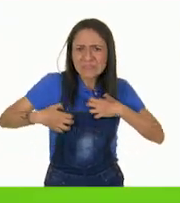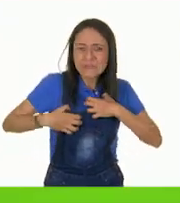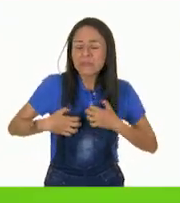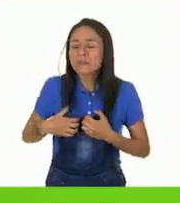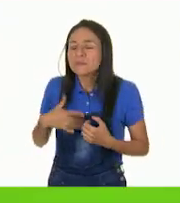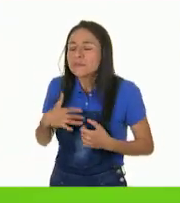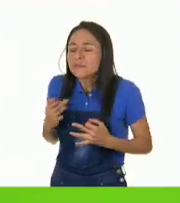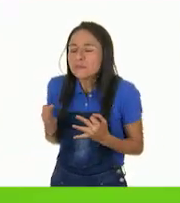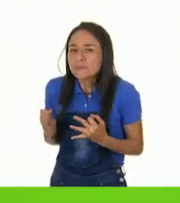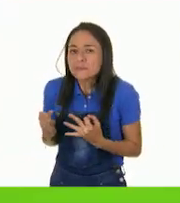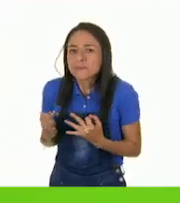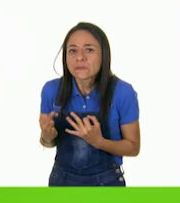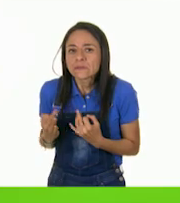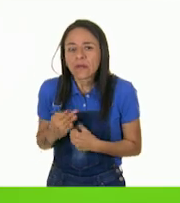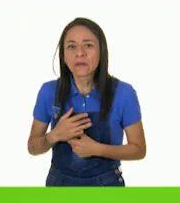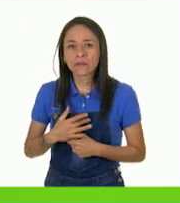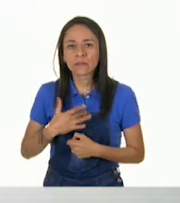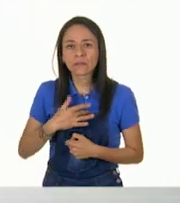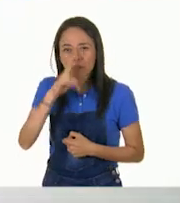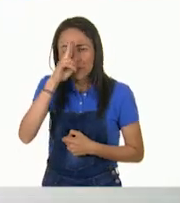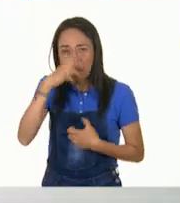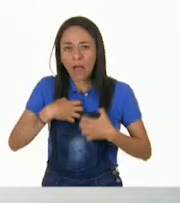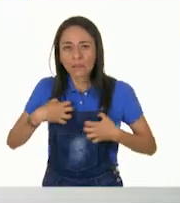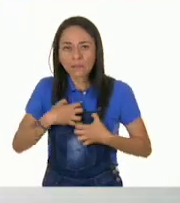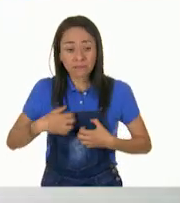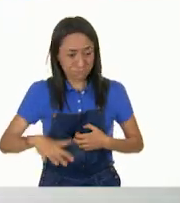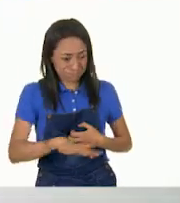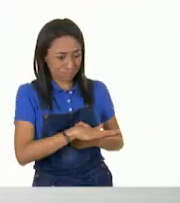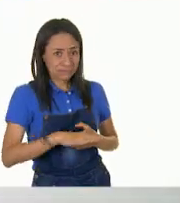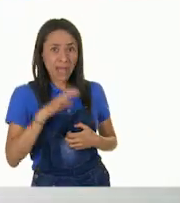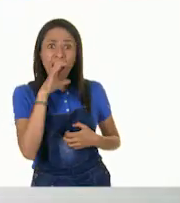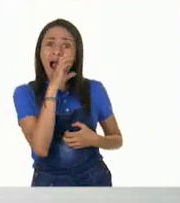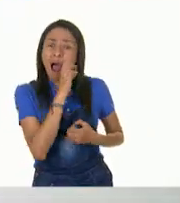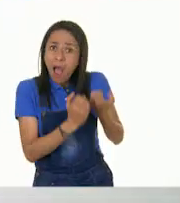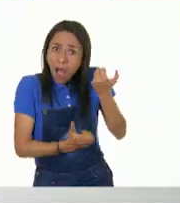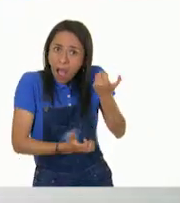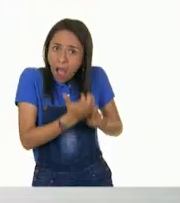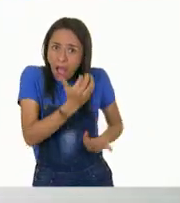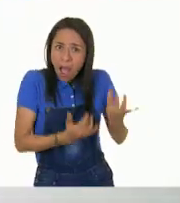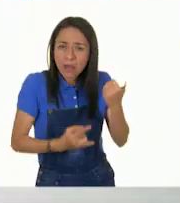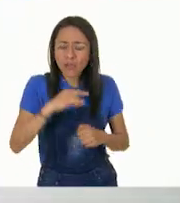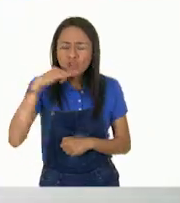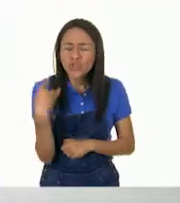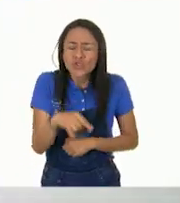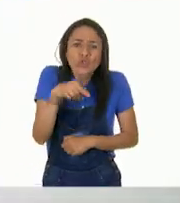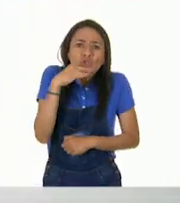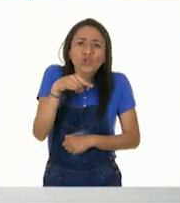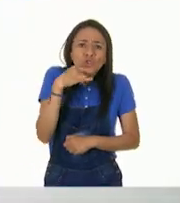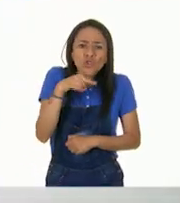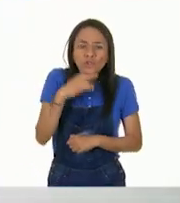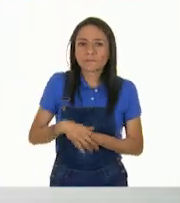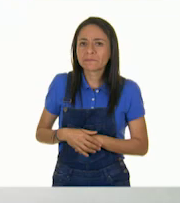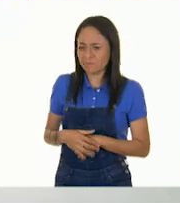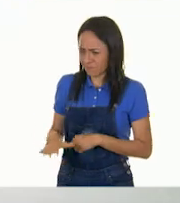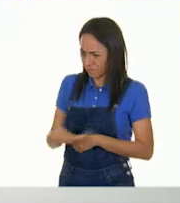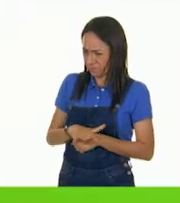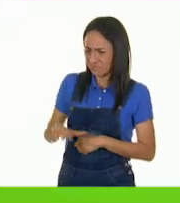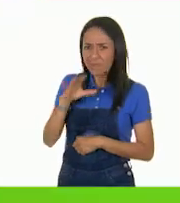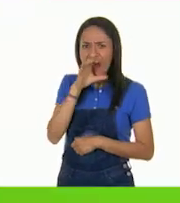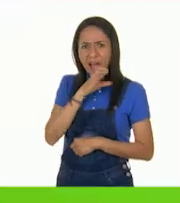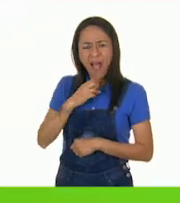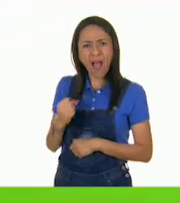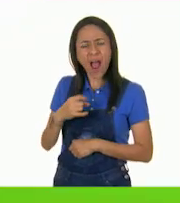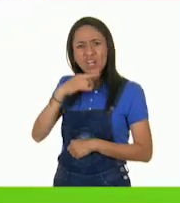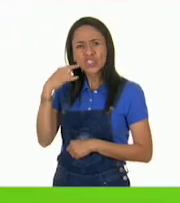frío tengo comezón el pis está caliente chile me picó el piso está caliente el